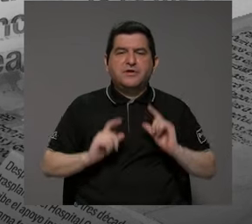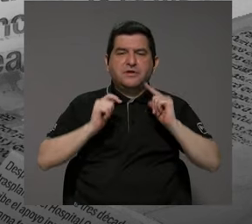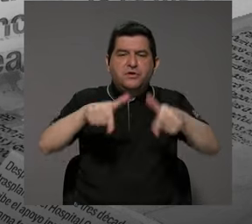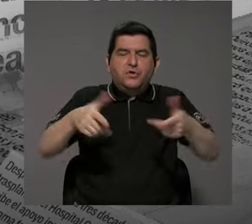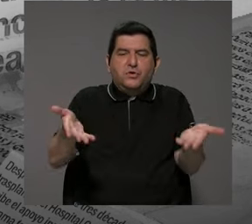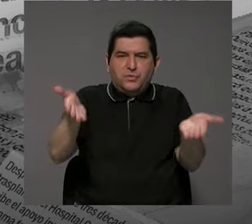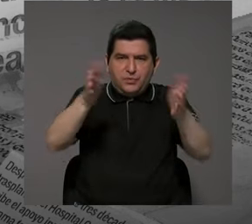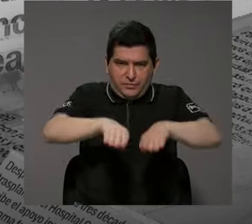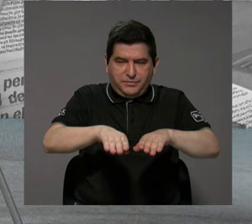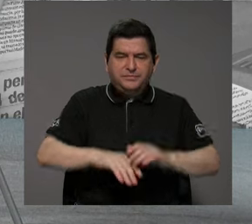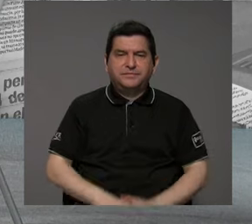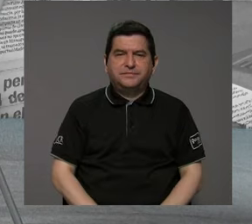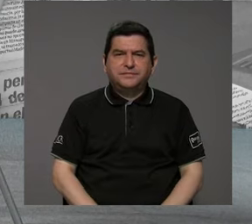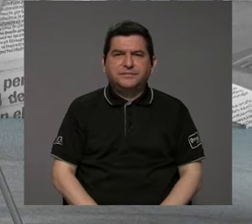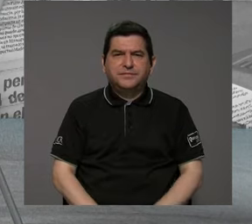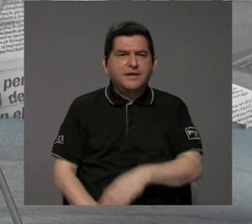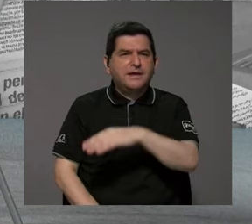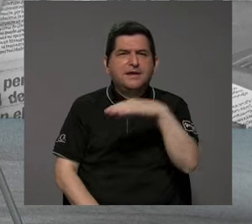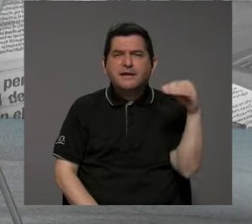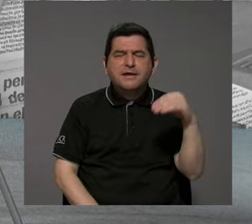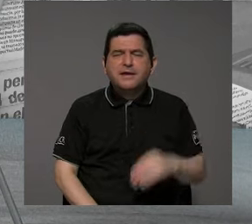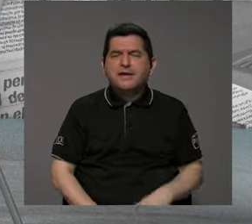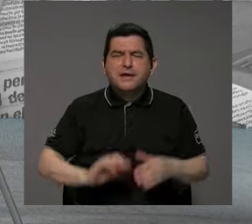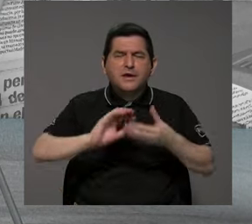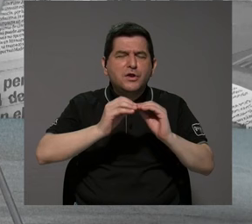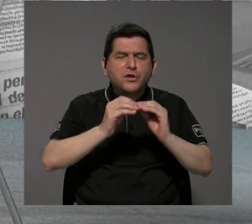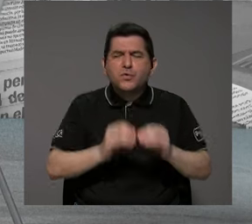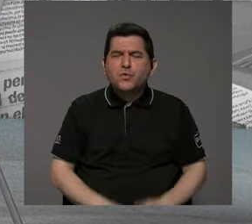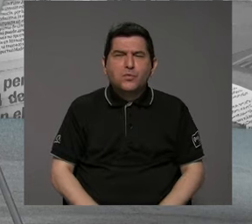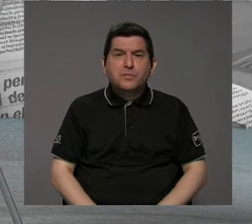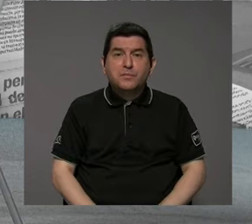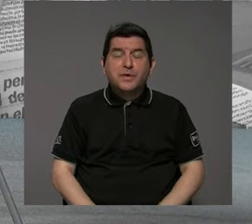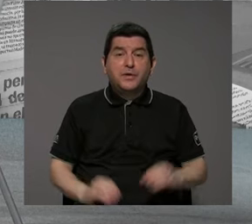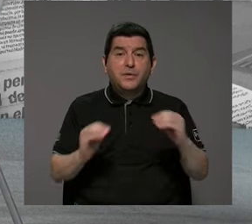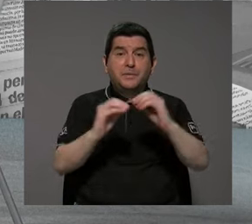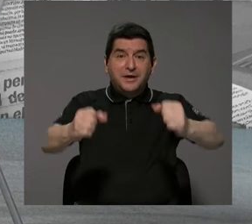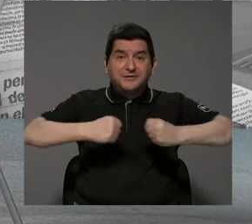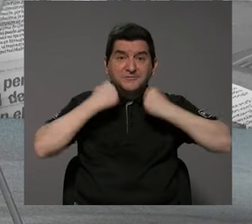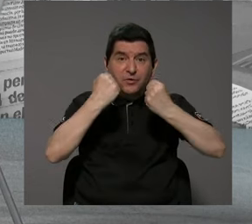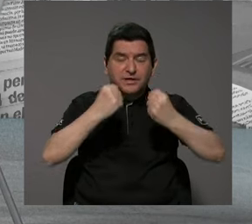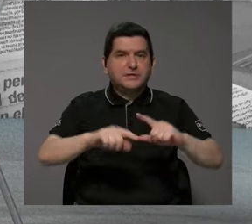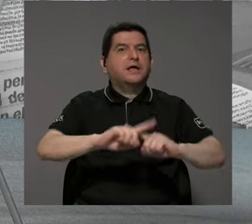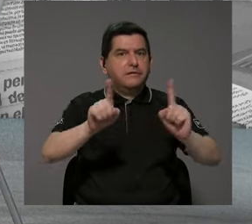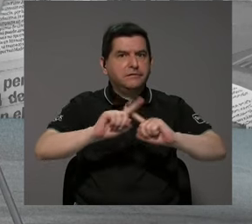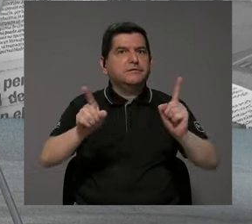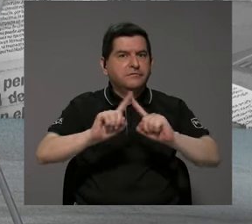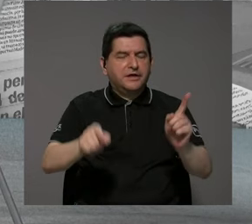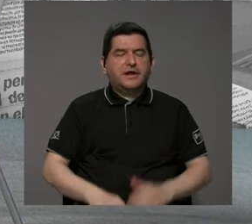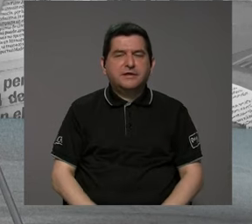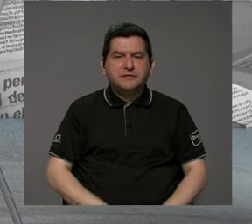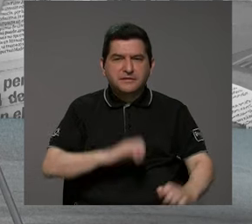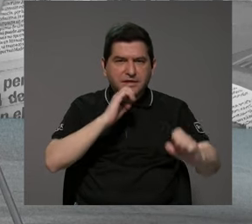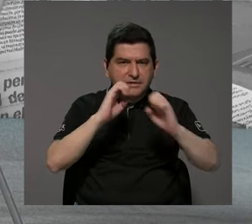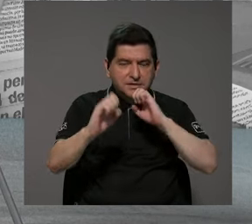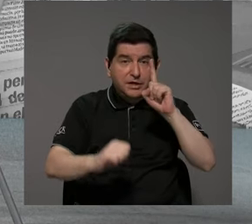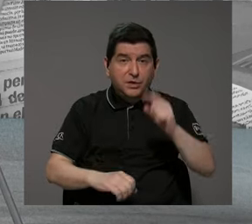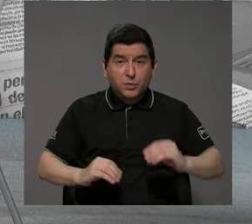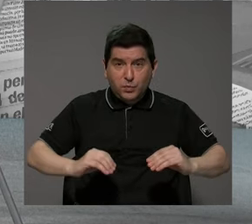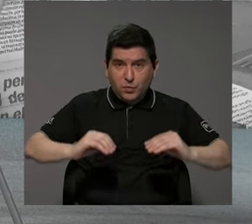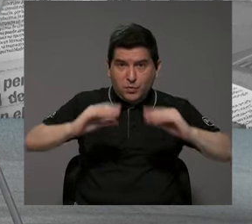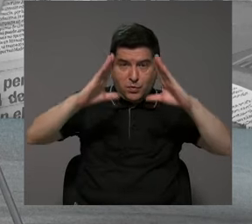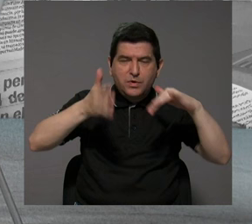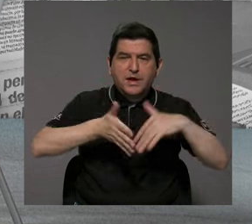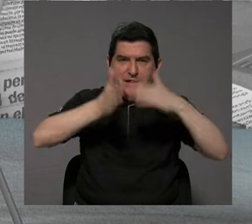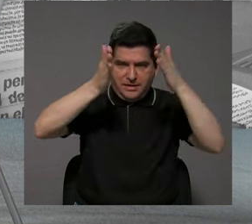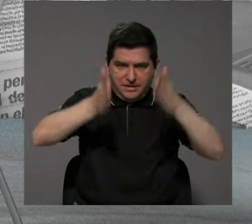sanitario y cuál fue el dato más contundente Tenemos muchos datos contundentes y muchos datos interesantes entrevistamos en una mañana y con